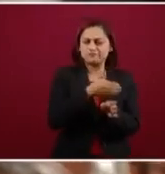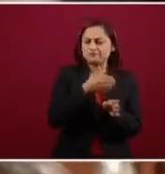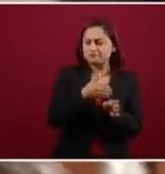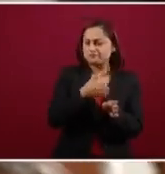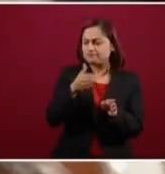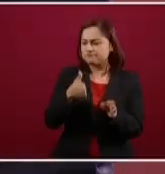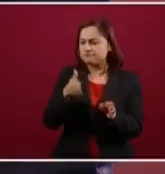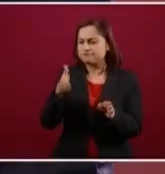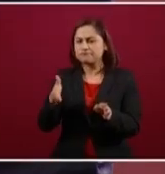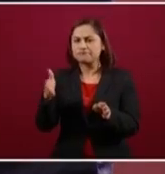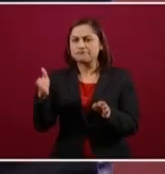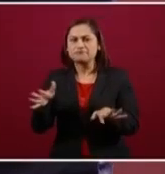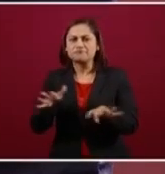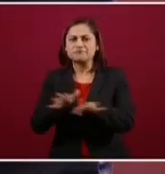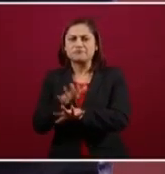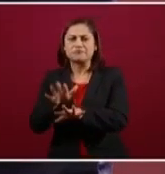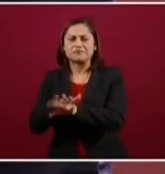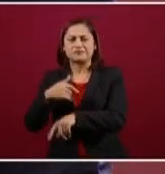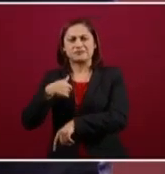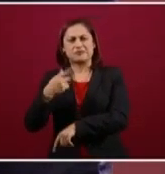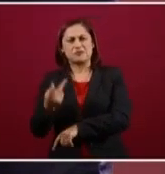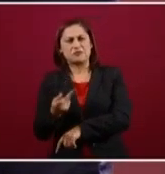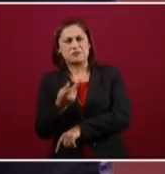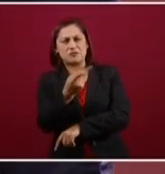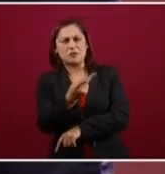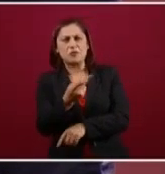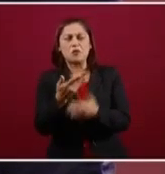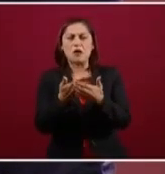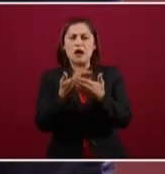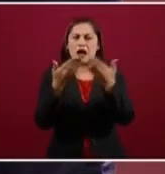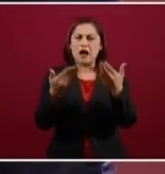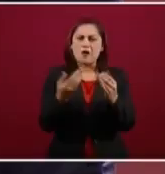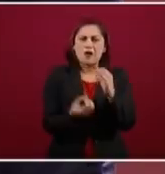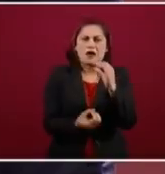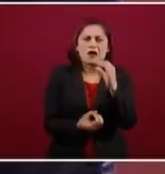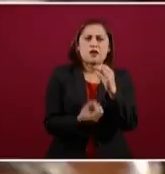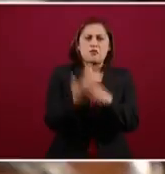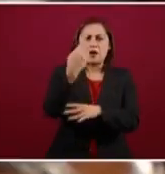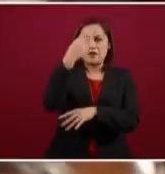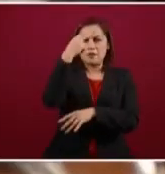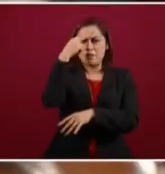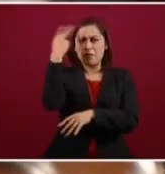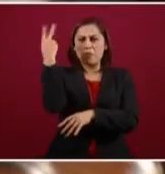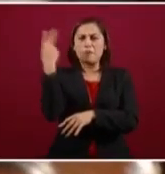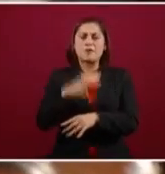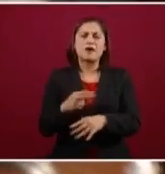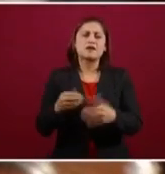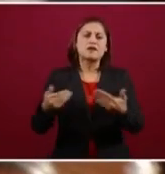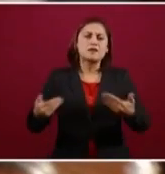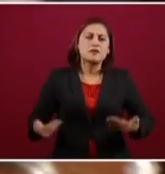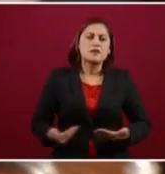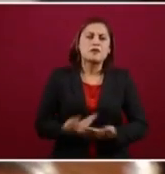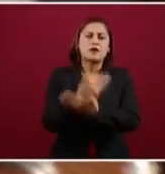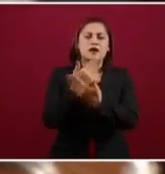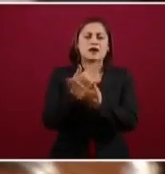establecer una segunda estrategia del mestizaje, un renacimiento de México, una vanguardia